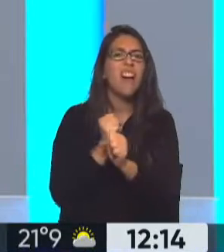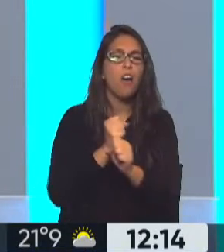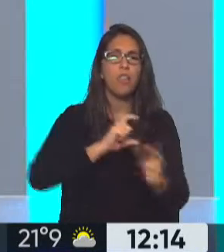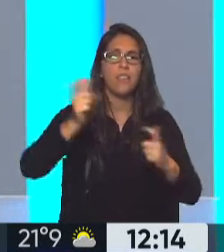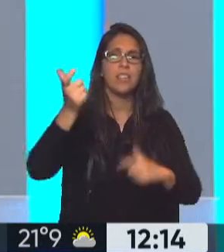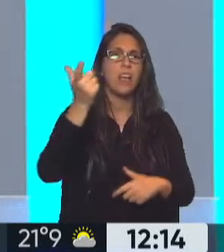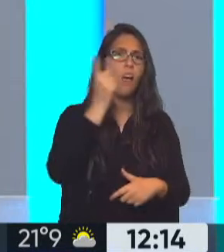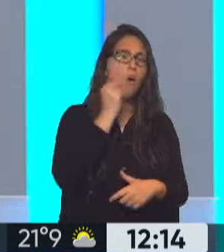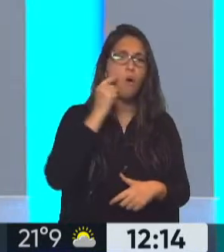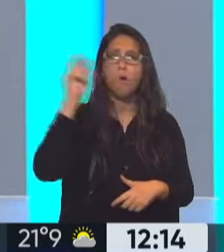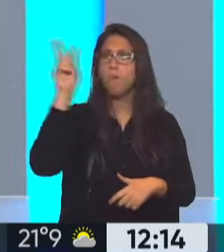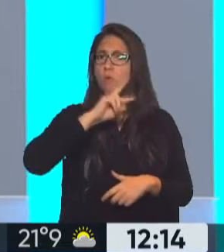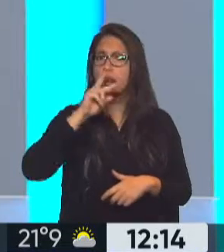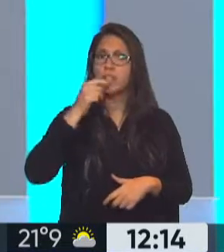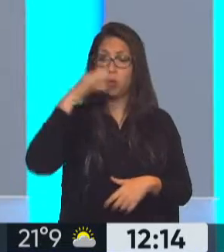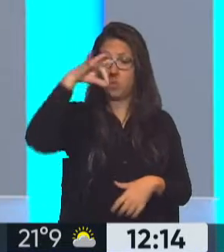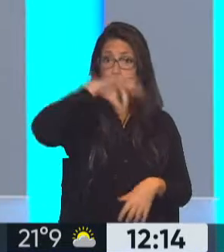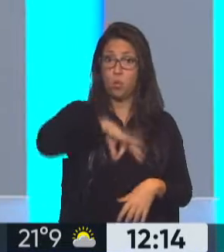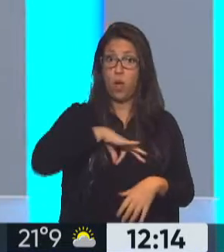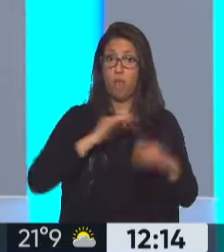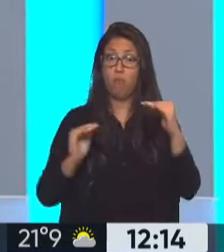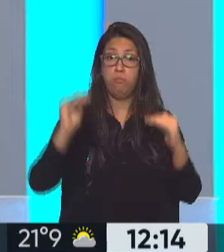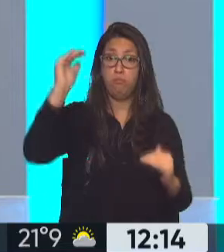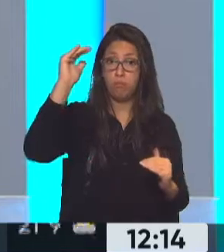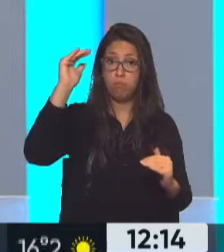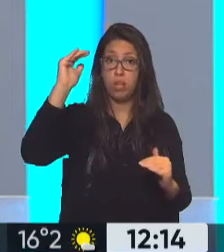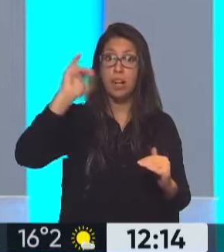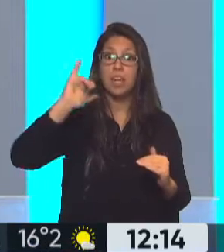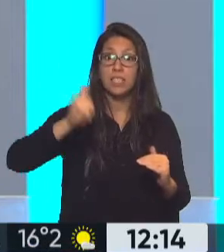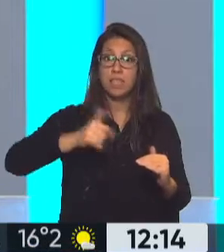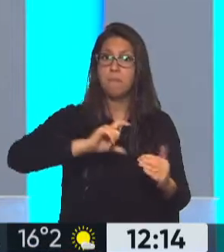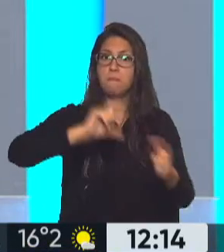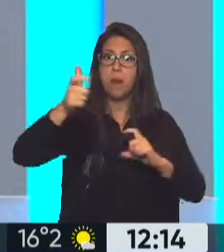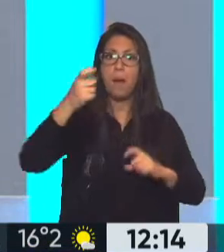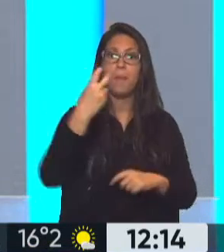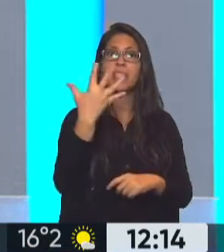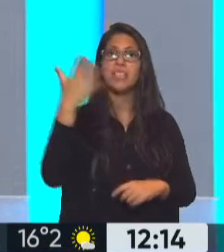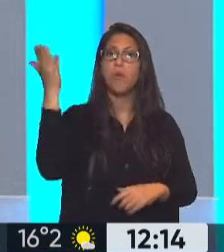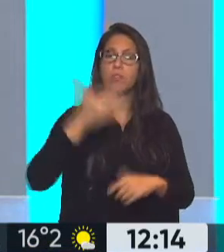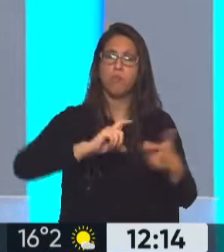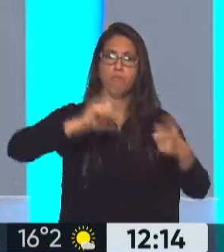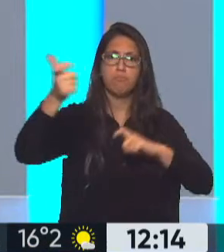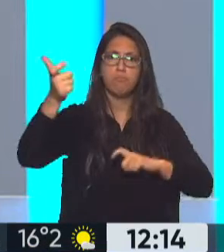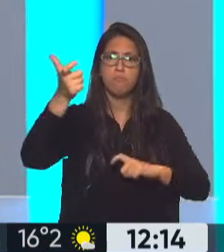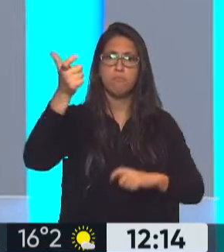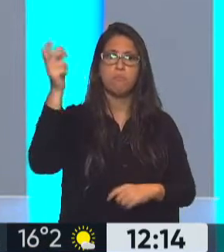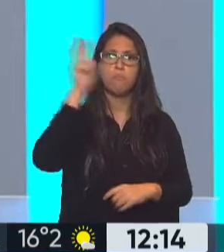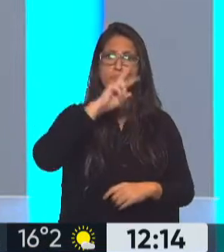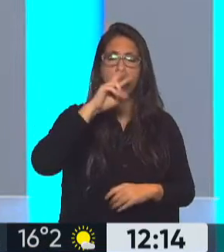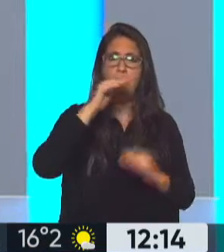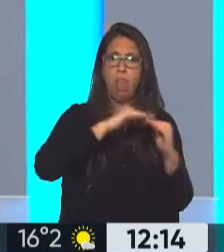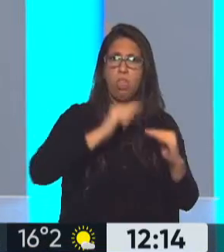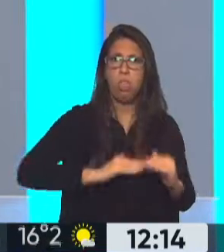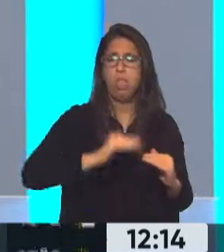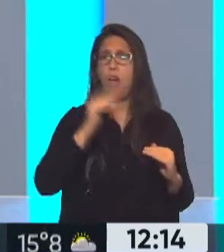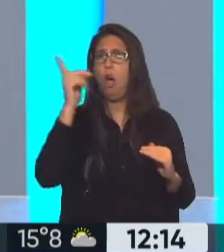te vas justamente a los ingresos, te vas a encontrar que hay una brecha, ahí sí, de ingresos de 25%, de 27% para